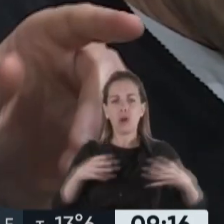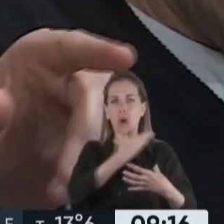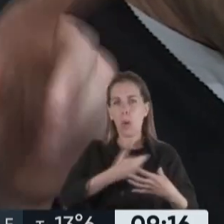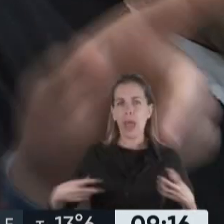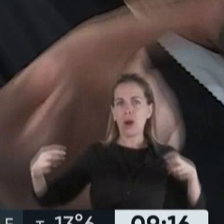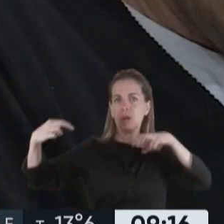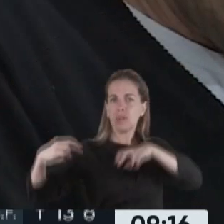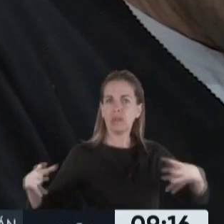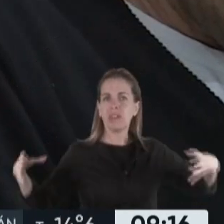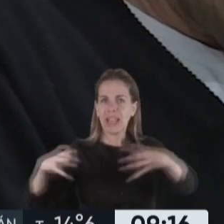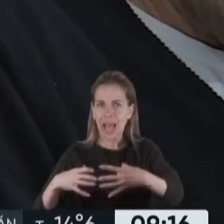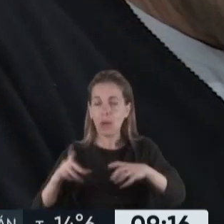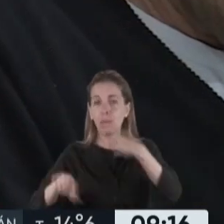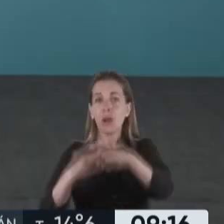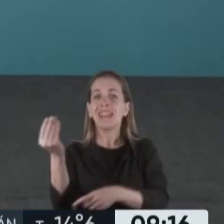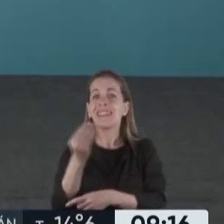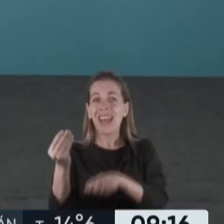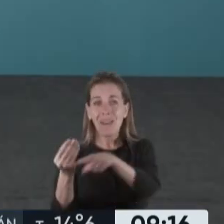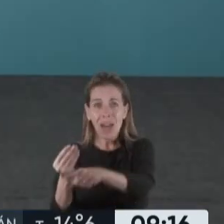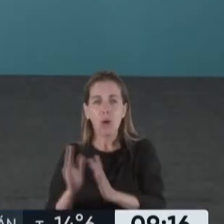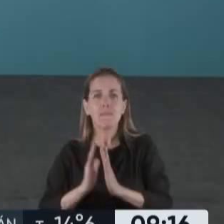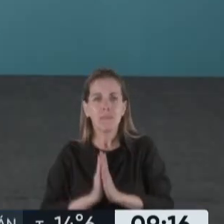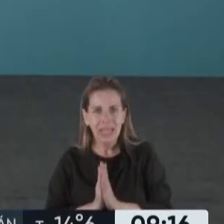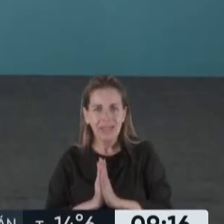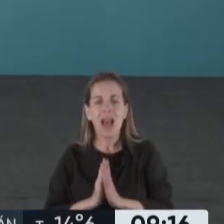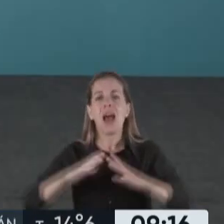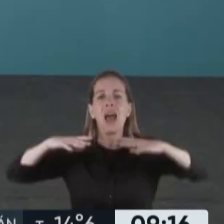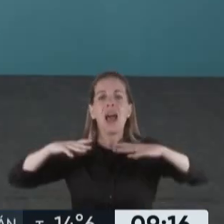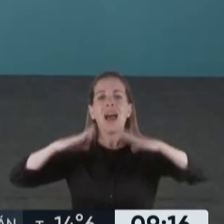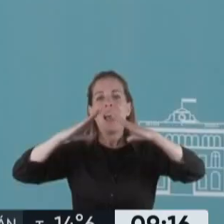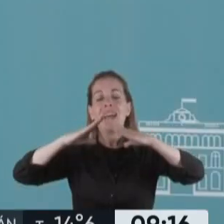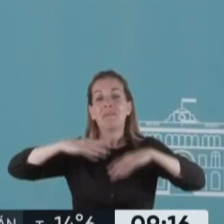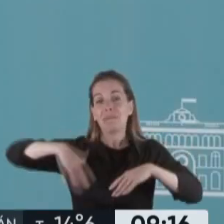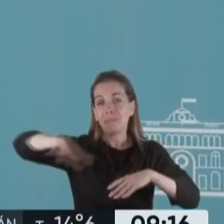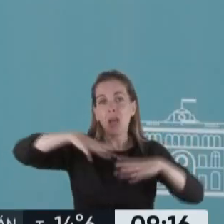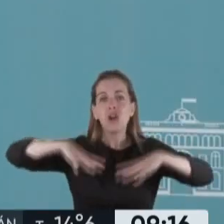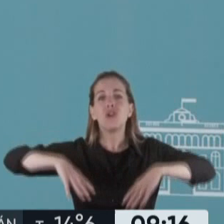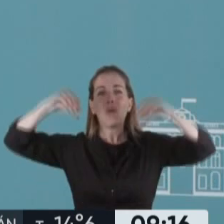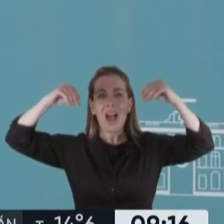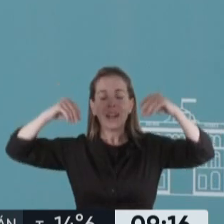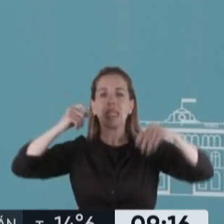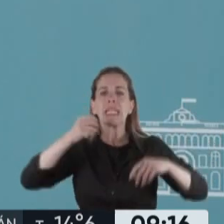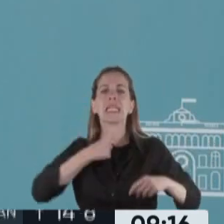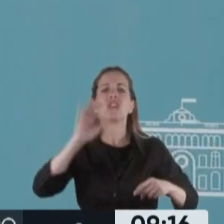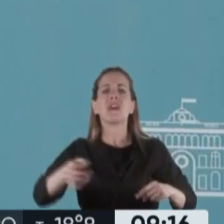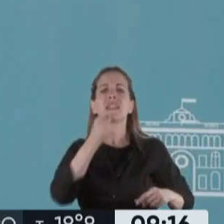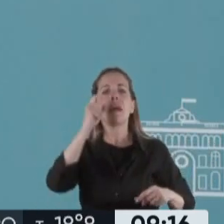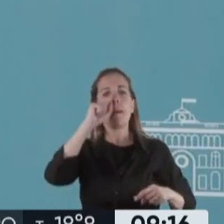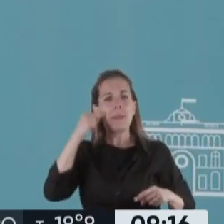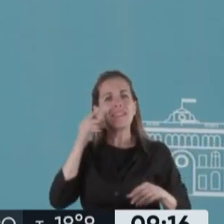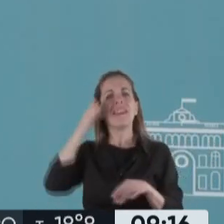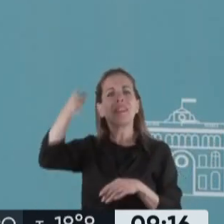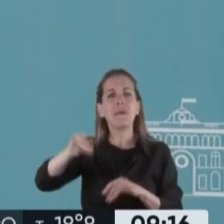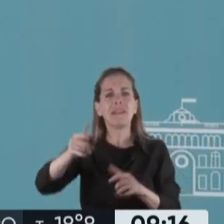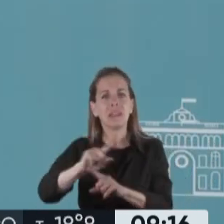si el presidente va a participar este sábado de la misa en Luján por la Paz. El presidente entiende que tenemos que construir una Argentina